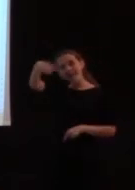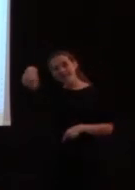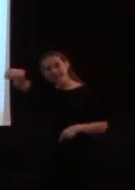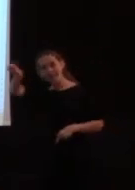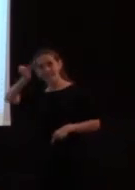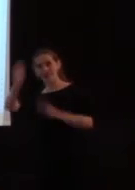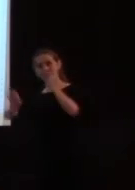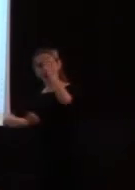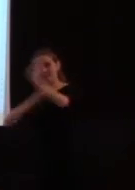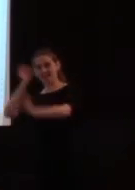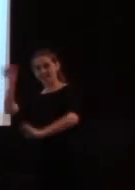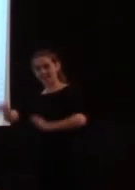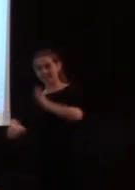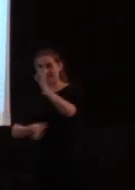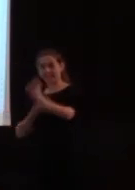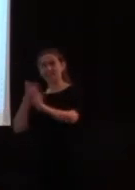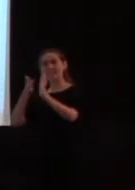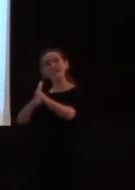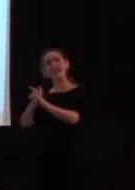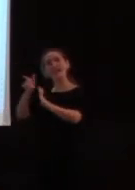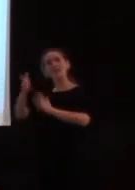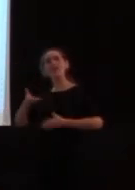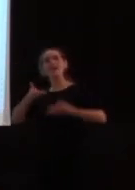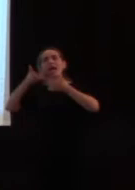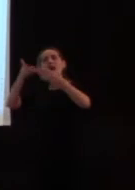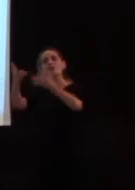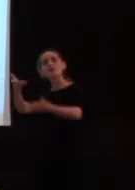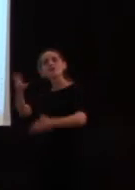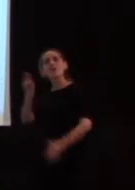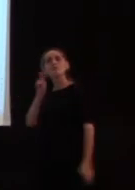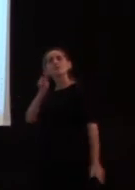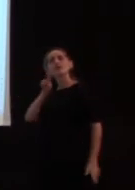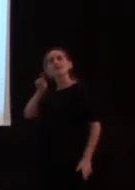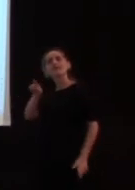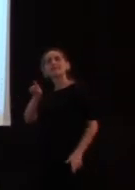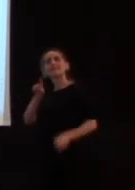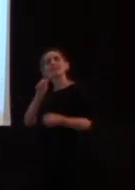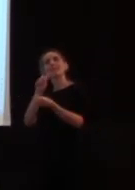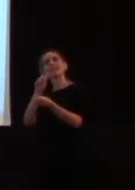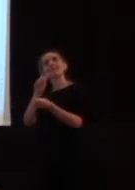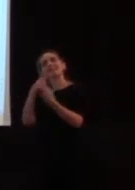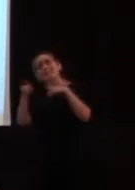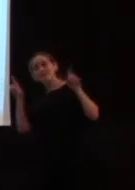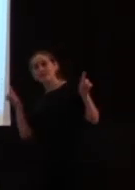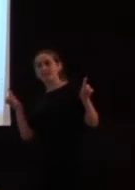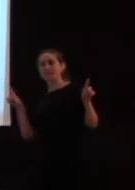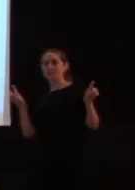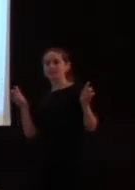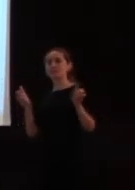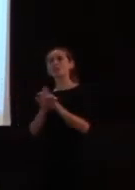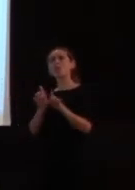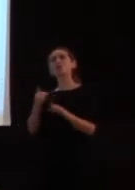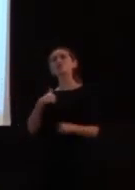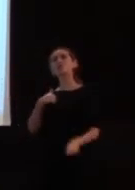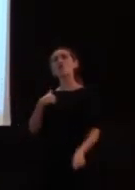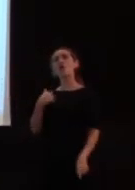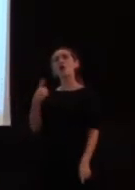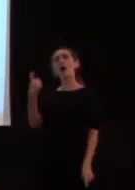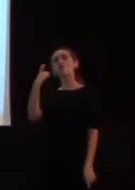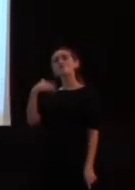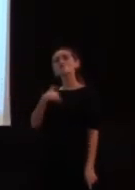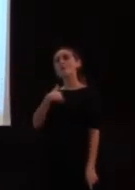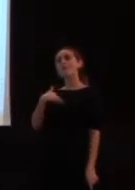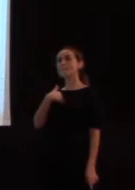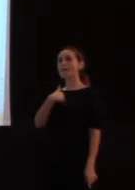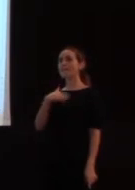ayuda muchísimo en este cambio de perspectiva y al ver su función como alumnos desde otro punto